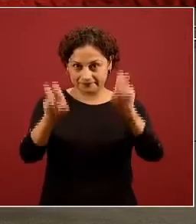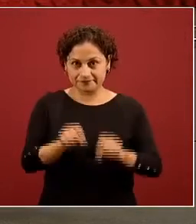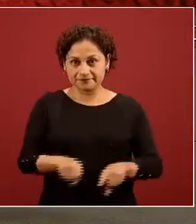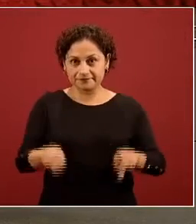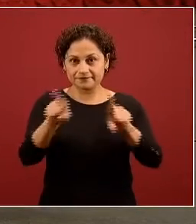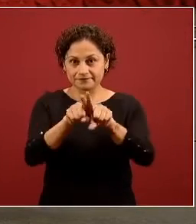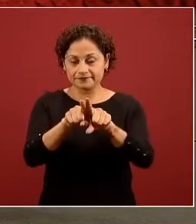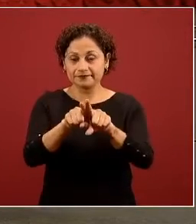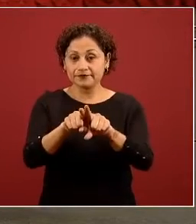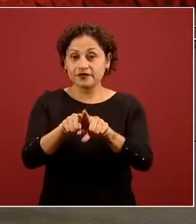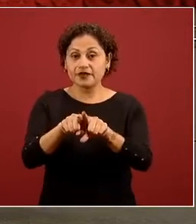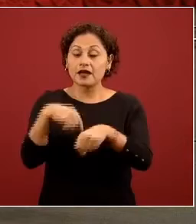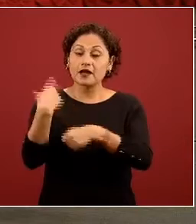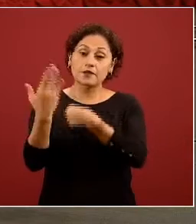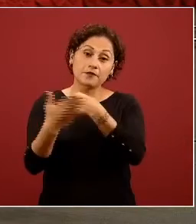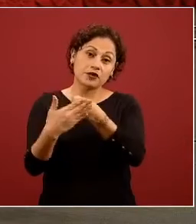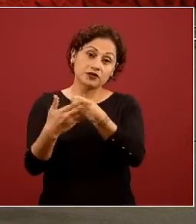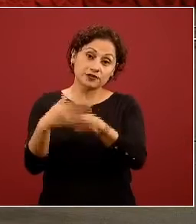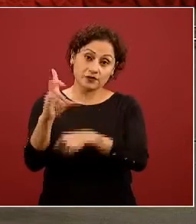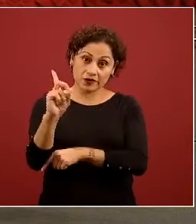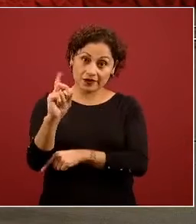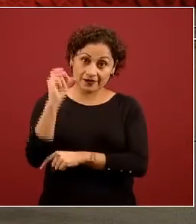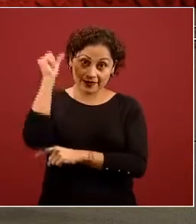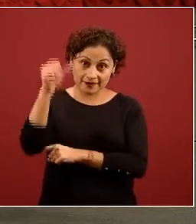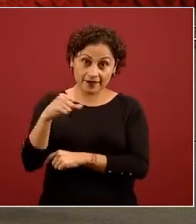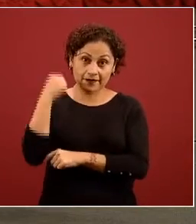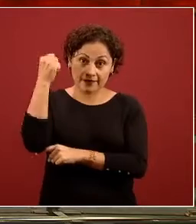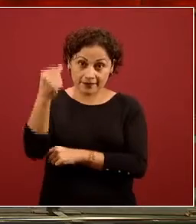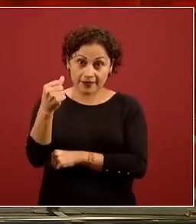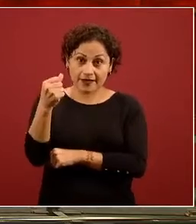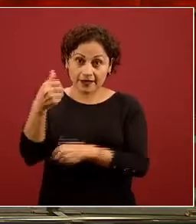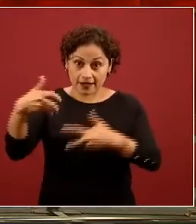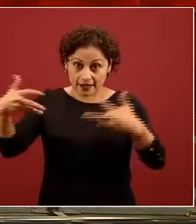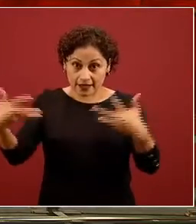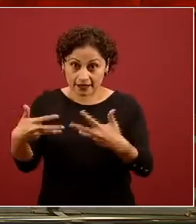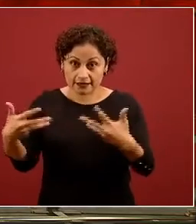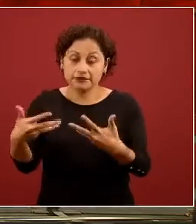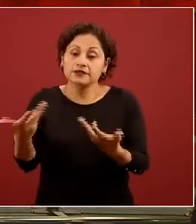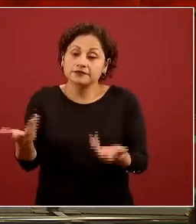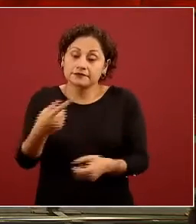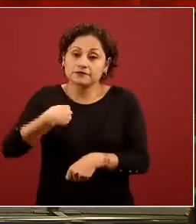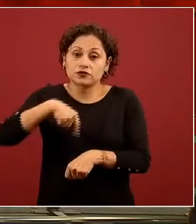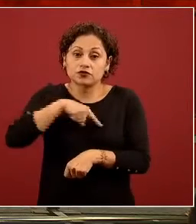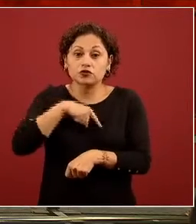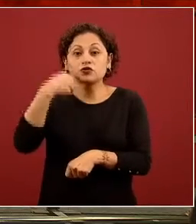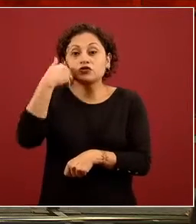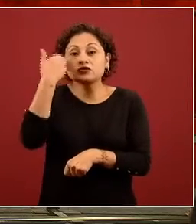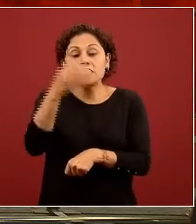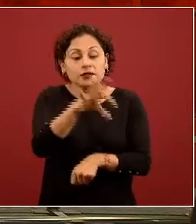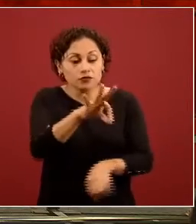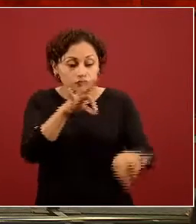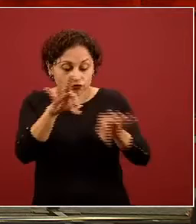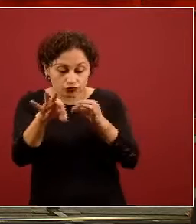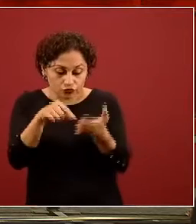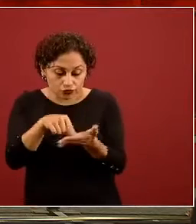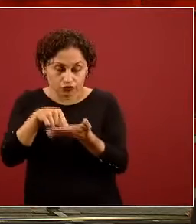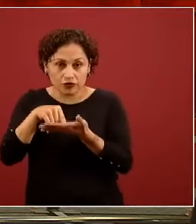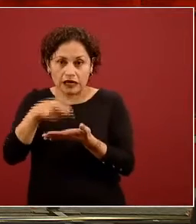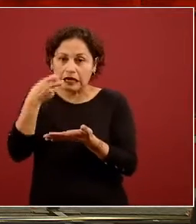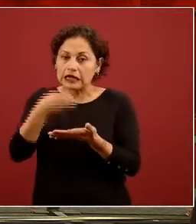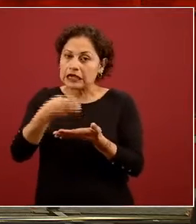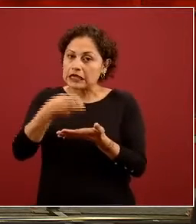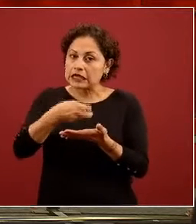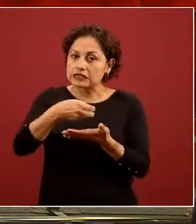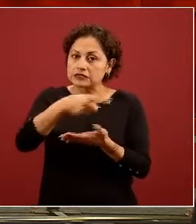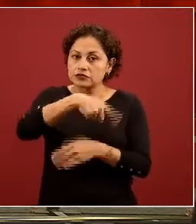como esto va a ser el 30, queremos también tener la posibilidad de responder apropiadamente. Valoramos mucho las inquietudes